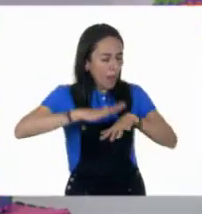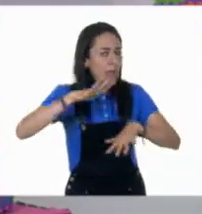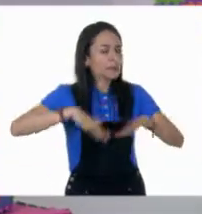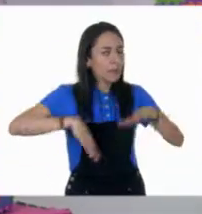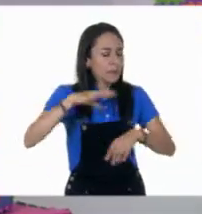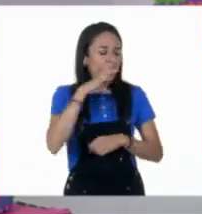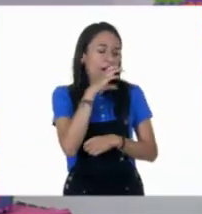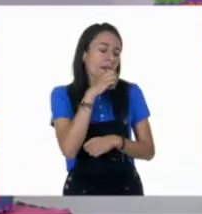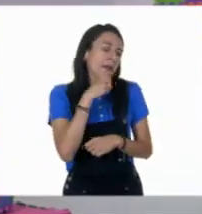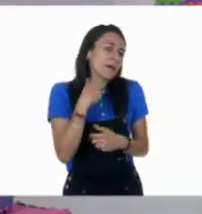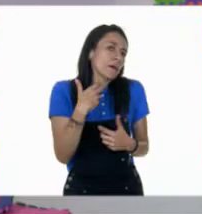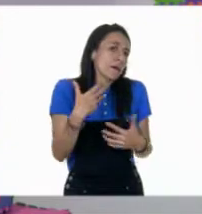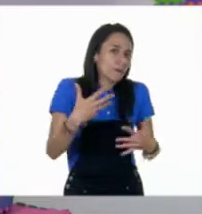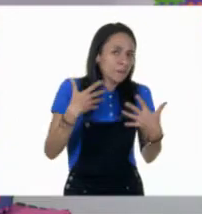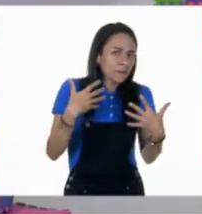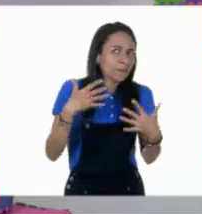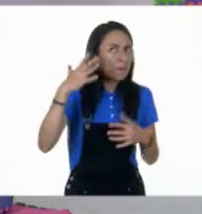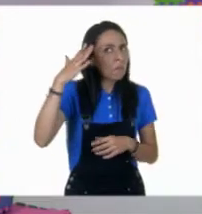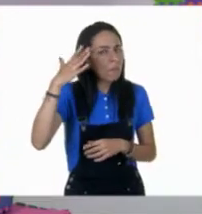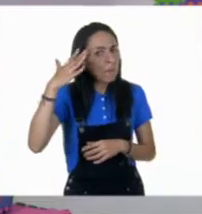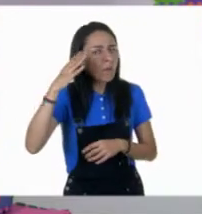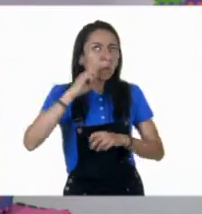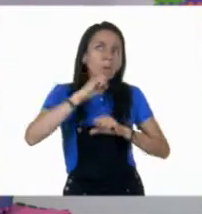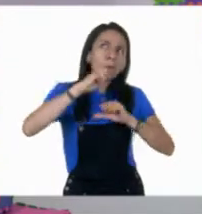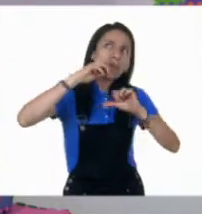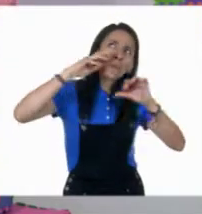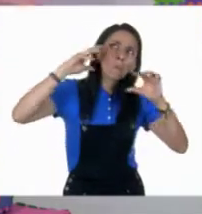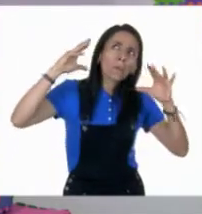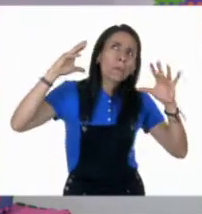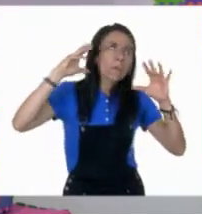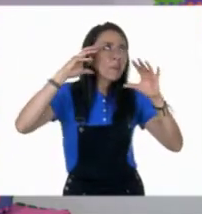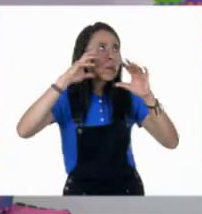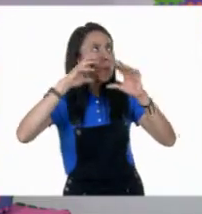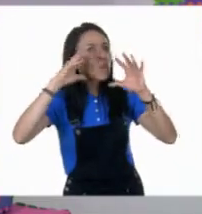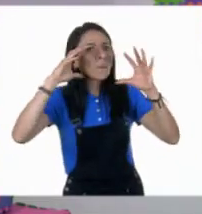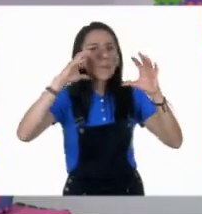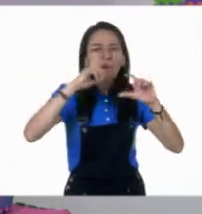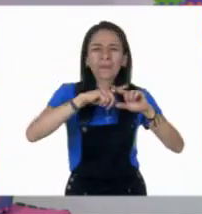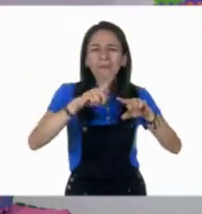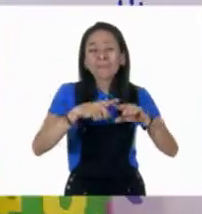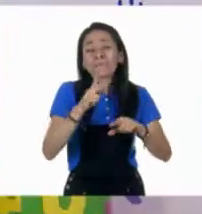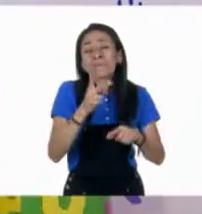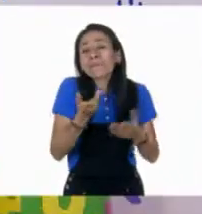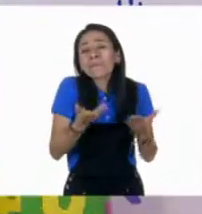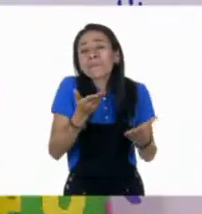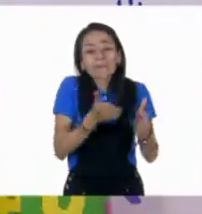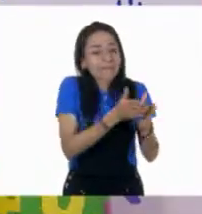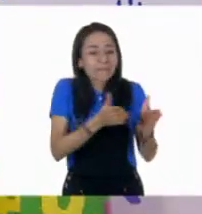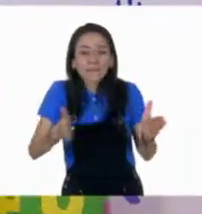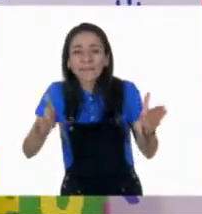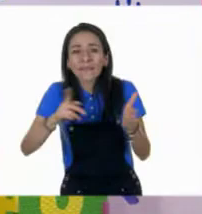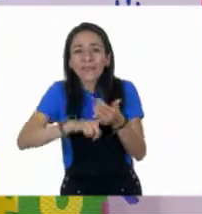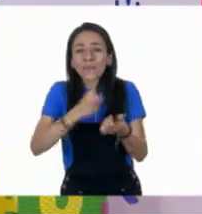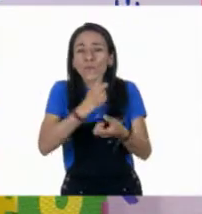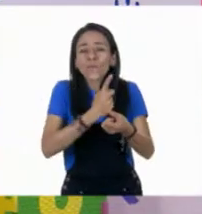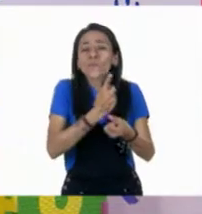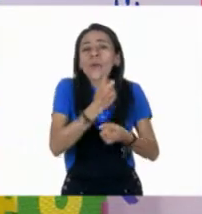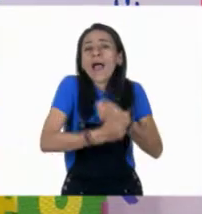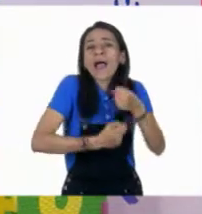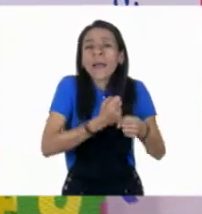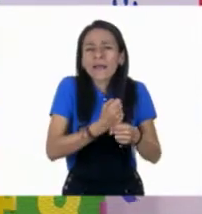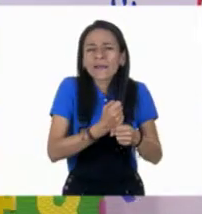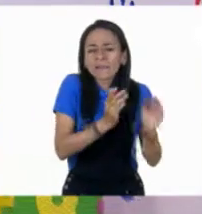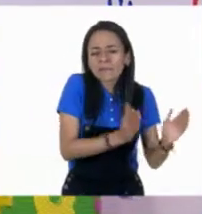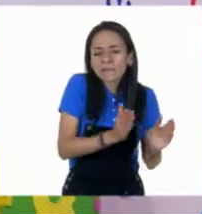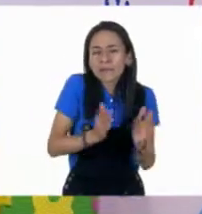épocas o ilumina diferente y todo eso depende en qué época del año estemos. Por supuesto, por eso es que prestar mucha atención y como lo